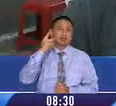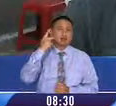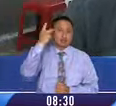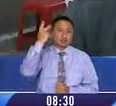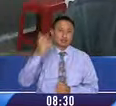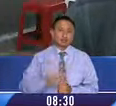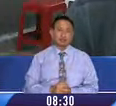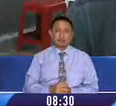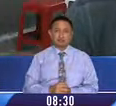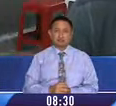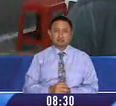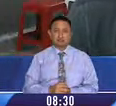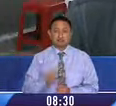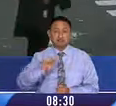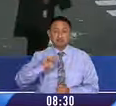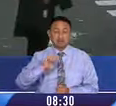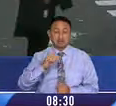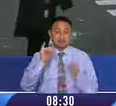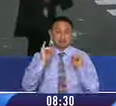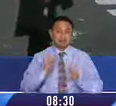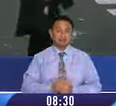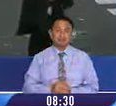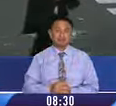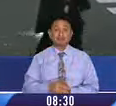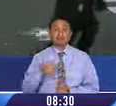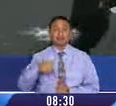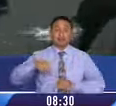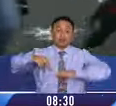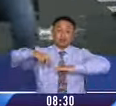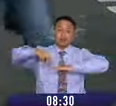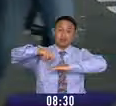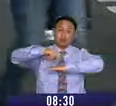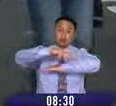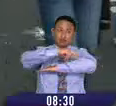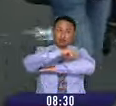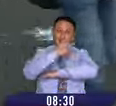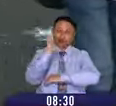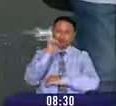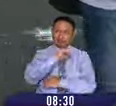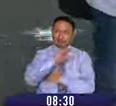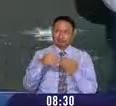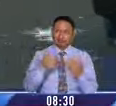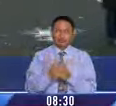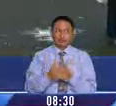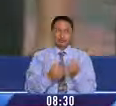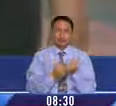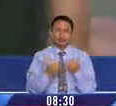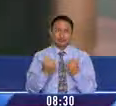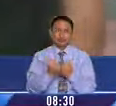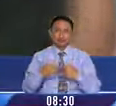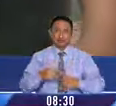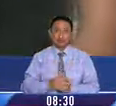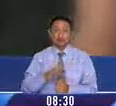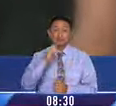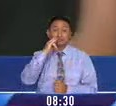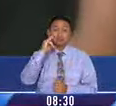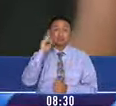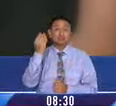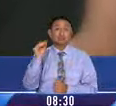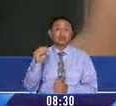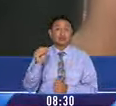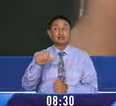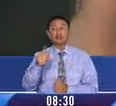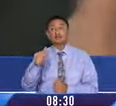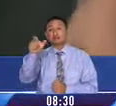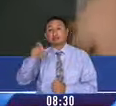padres, y nos podamos distraer. Basta caminar por la calle León para darse cuenta que todos se unen a esta alegría. Niños, jóvenes,